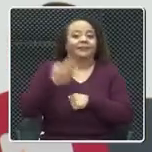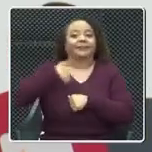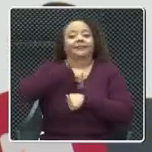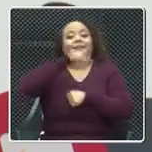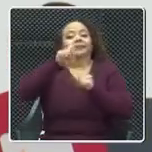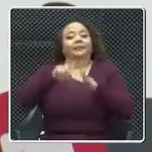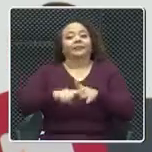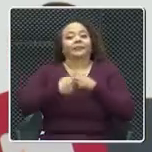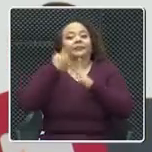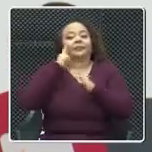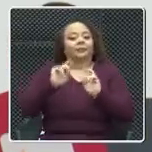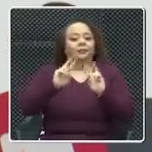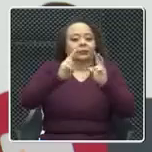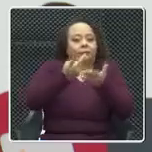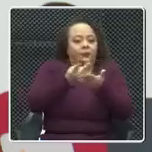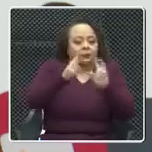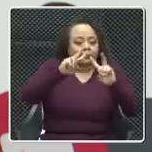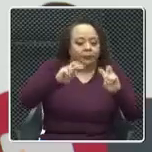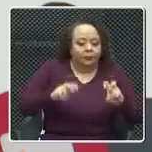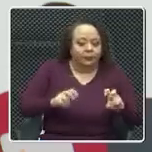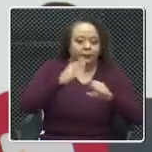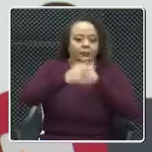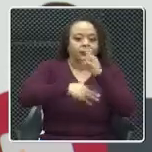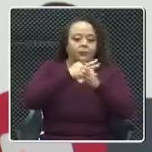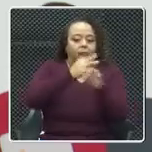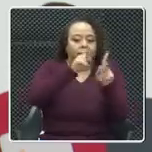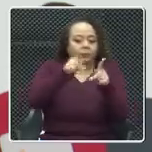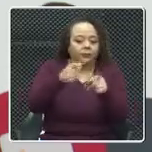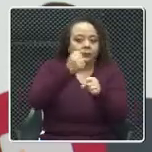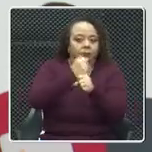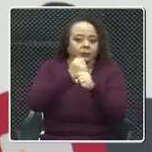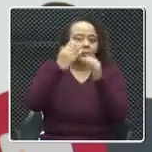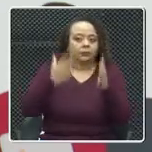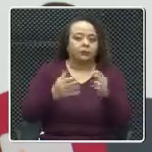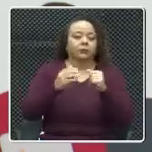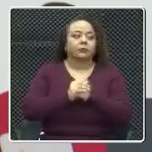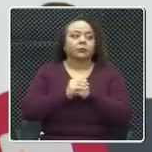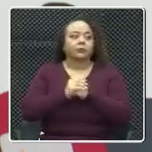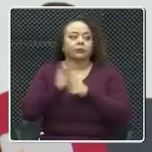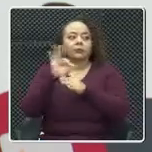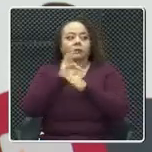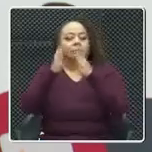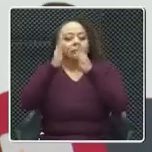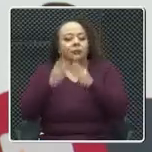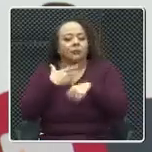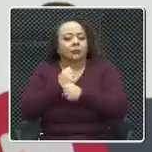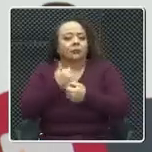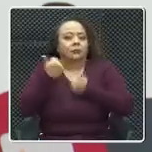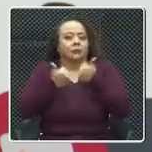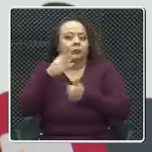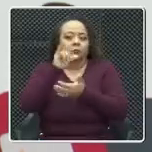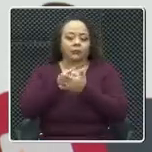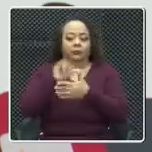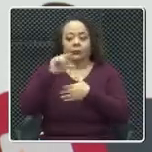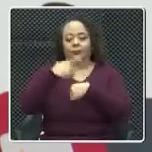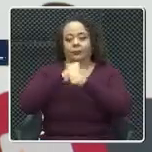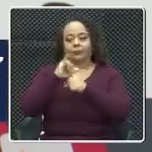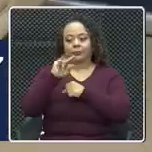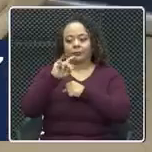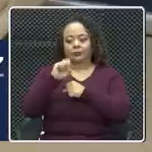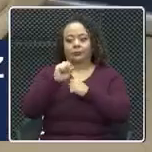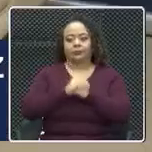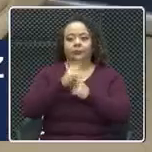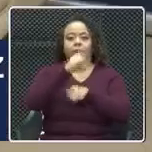que empezar por valorar cuál es el tipo de población trabajadora, qué es las funciones que realiza, y eso no lo realiza el INSS. Okay.